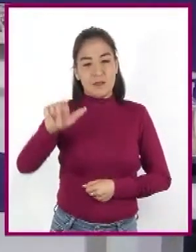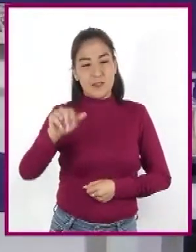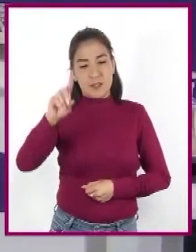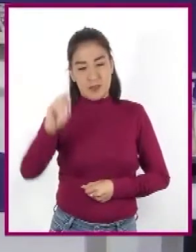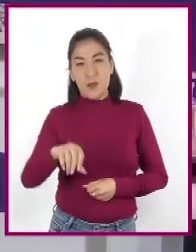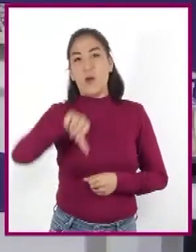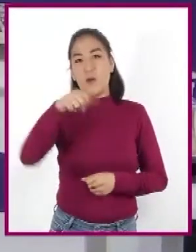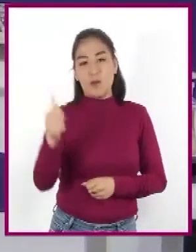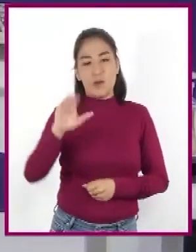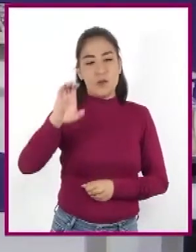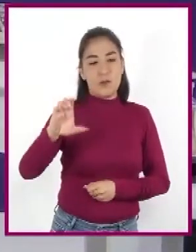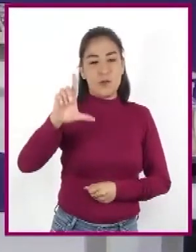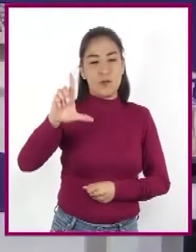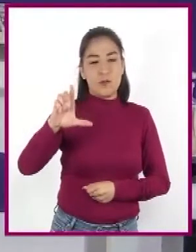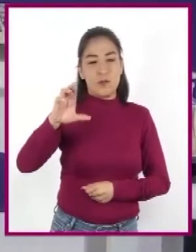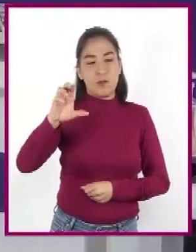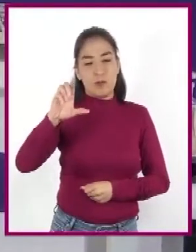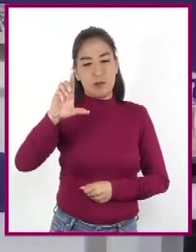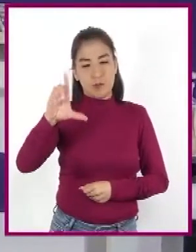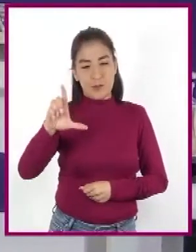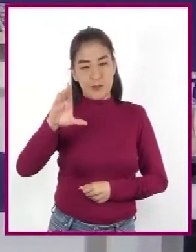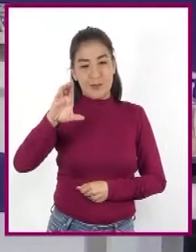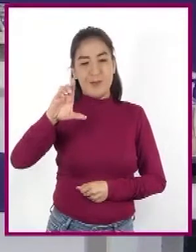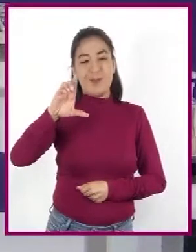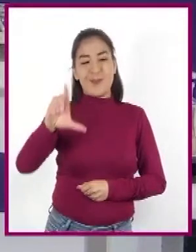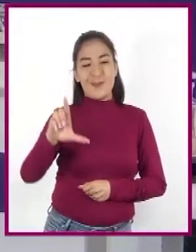cloruro de sodio.